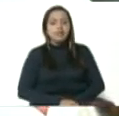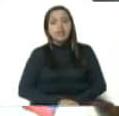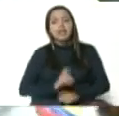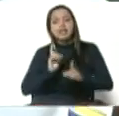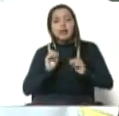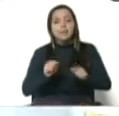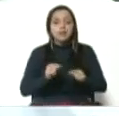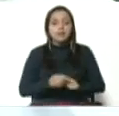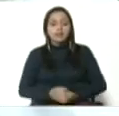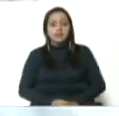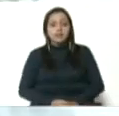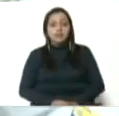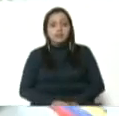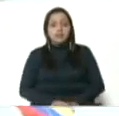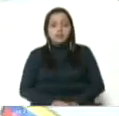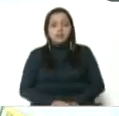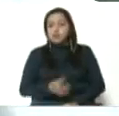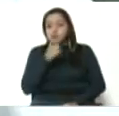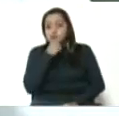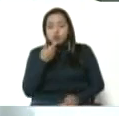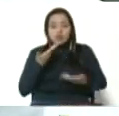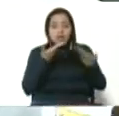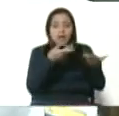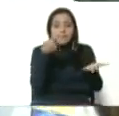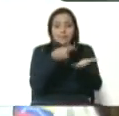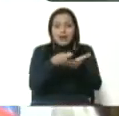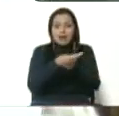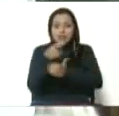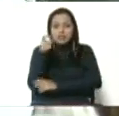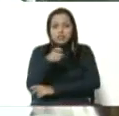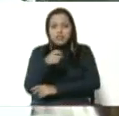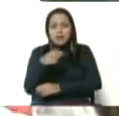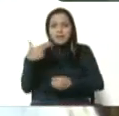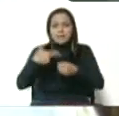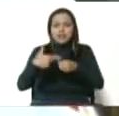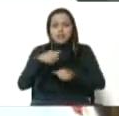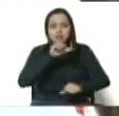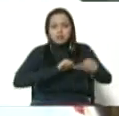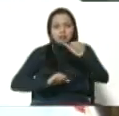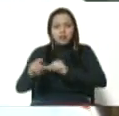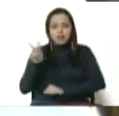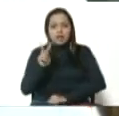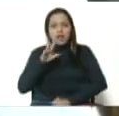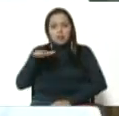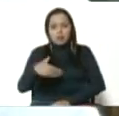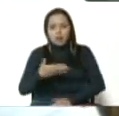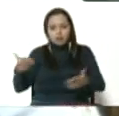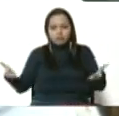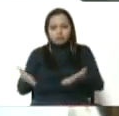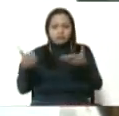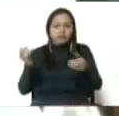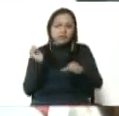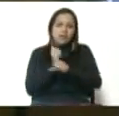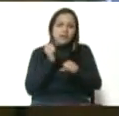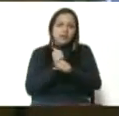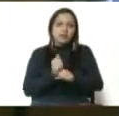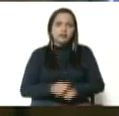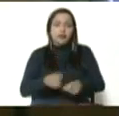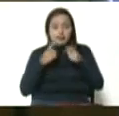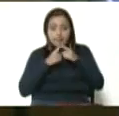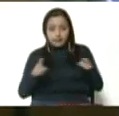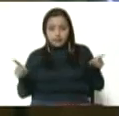recibir los pagos necesarios para que Petroquímica de Venezuela pueda sostener sus operaciones. Sin